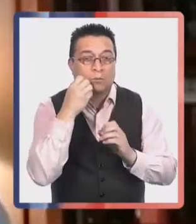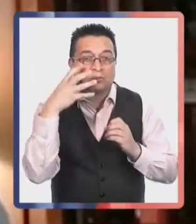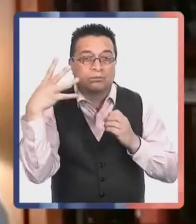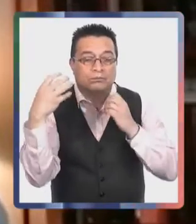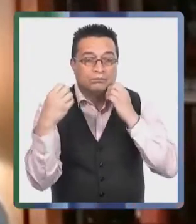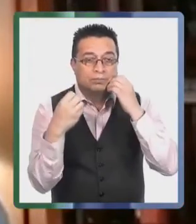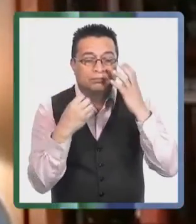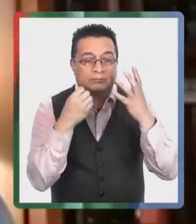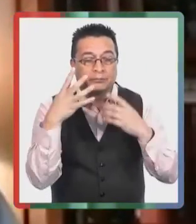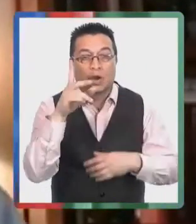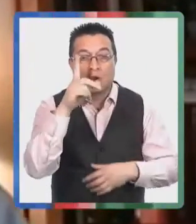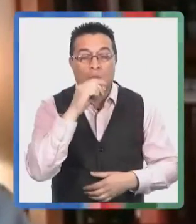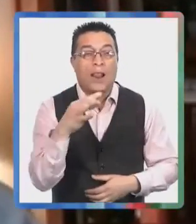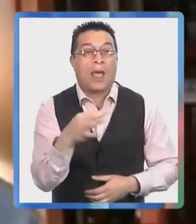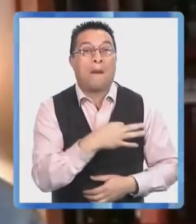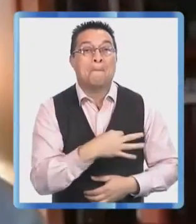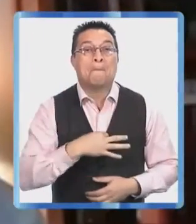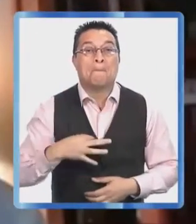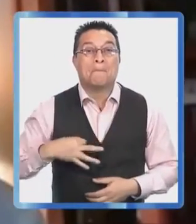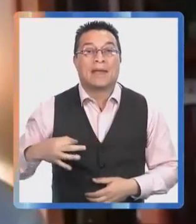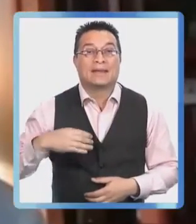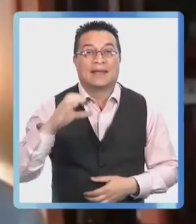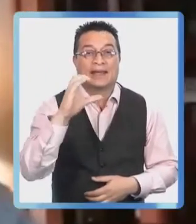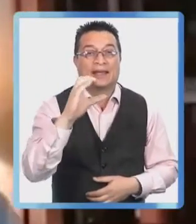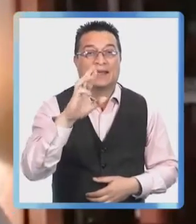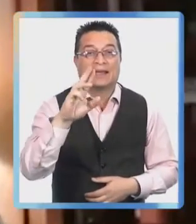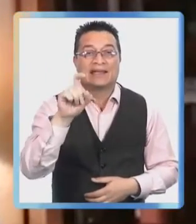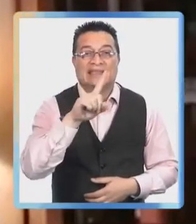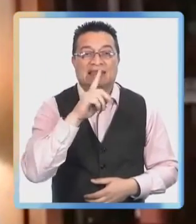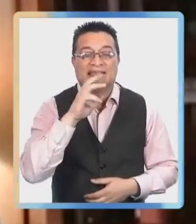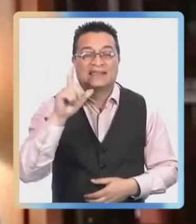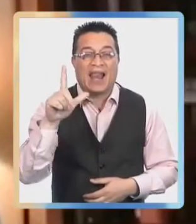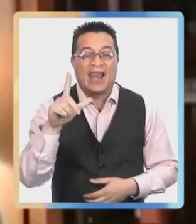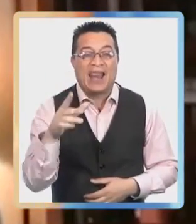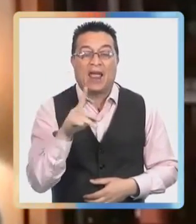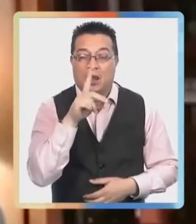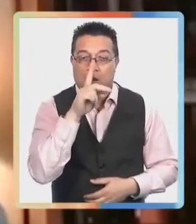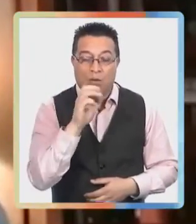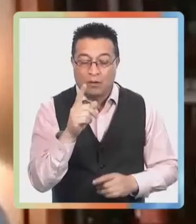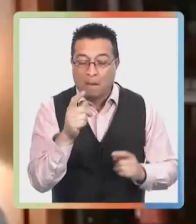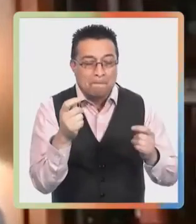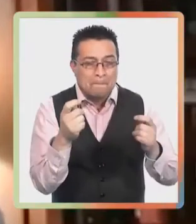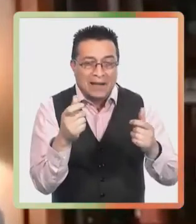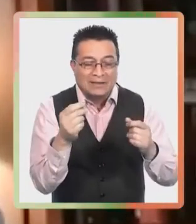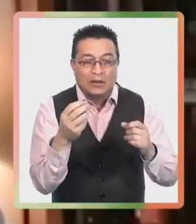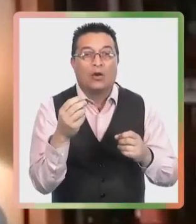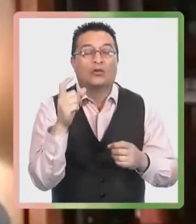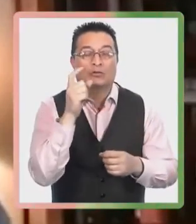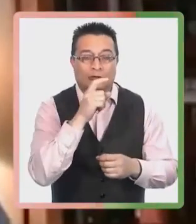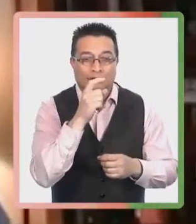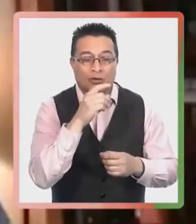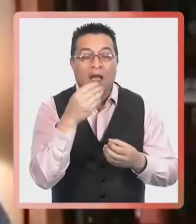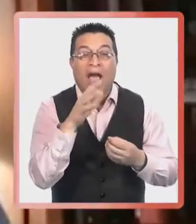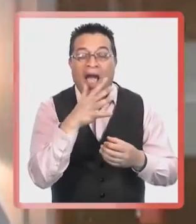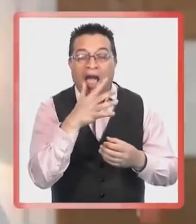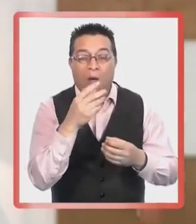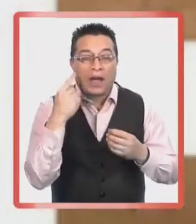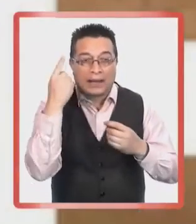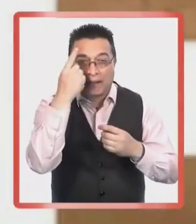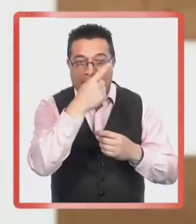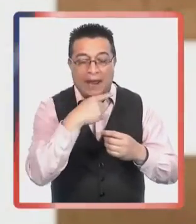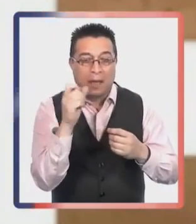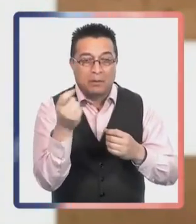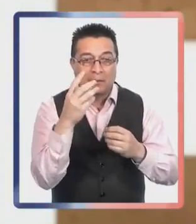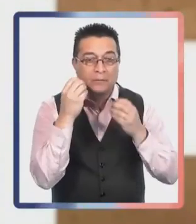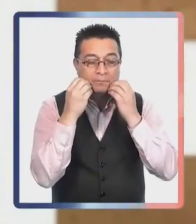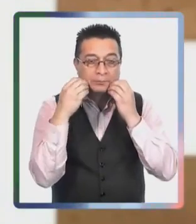vesículas como la peste cristal, para que la gente se acuerde. Pero no es peste cristal, son vesículas que aparecen primero en